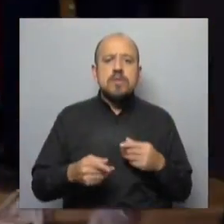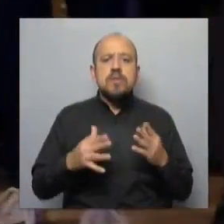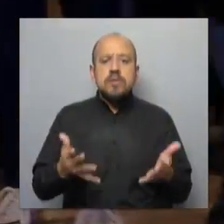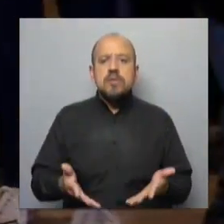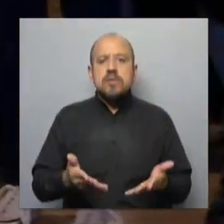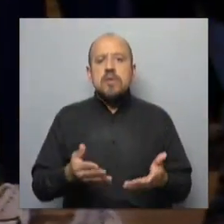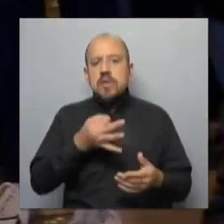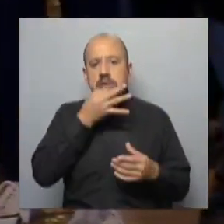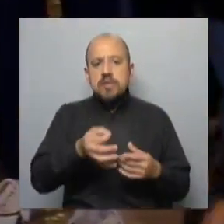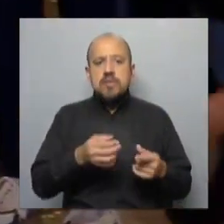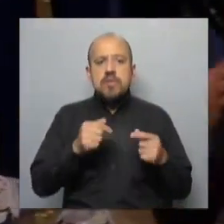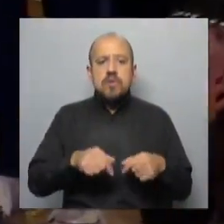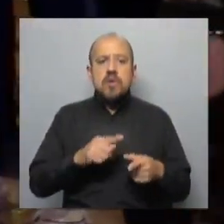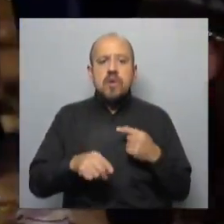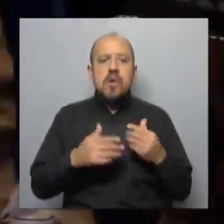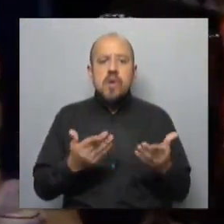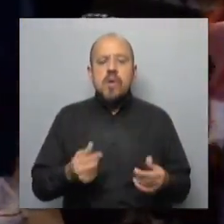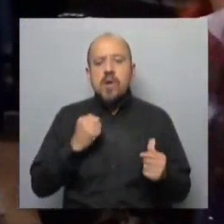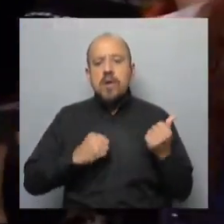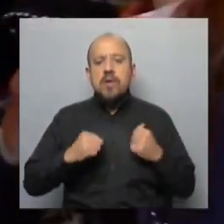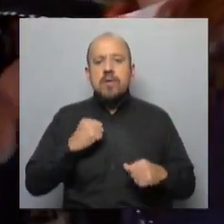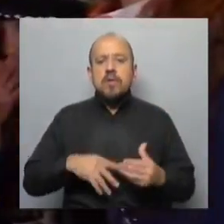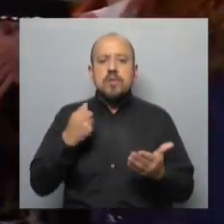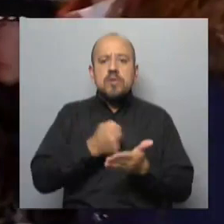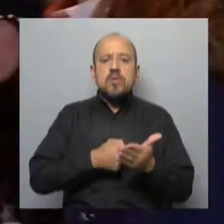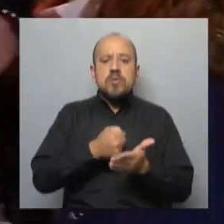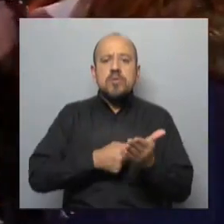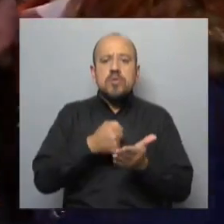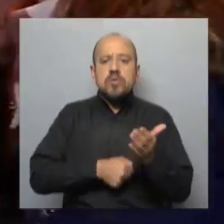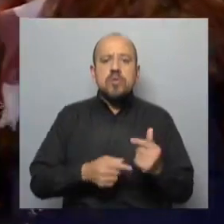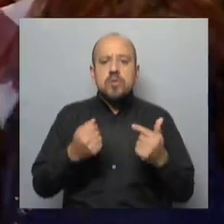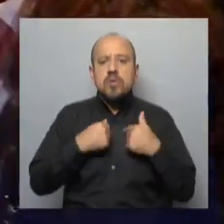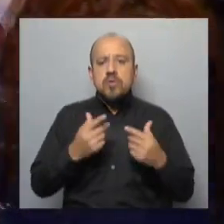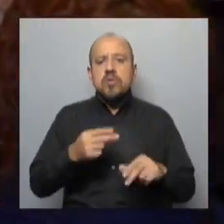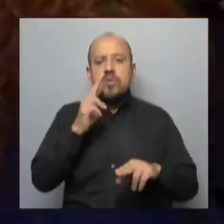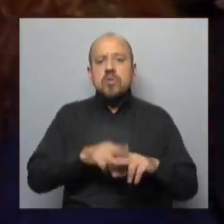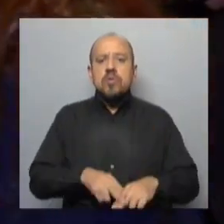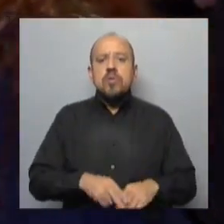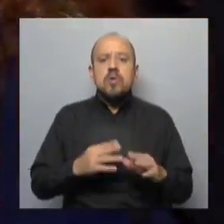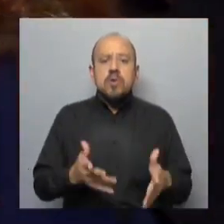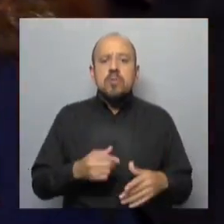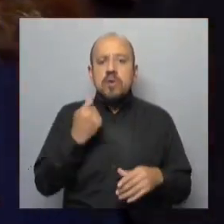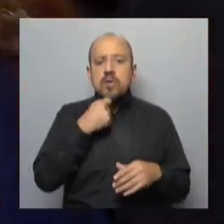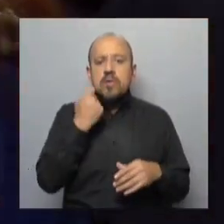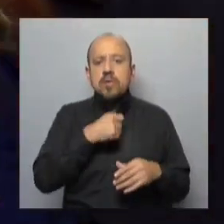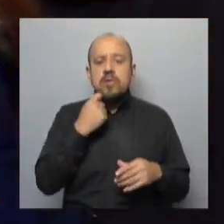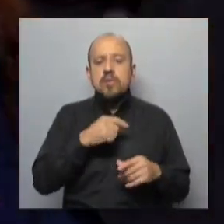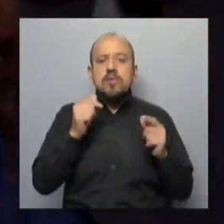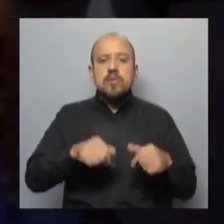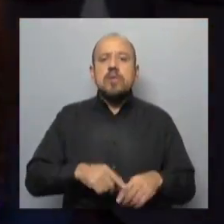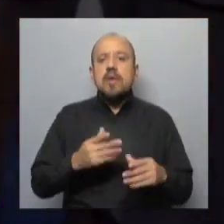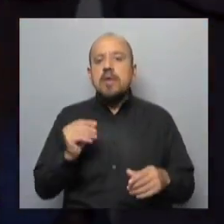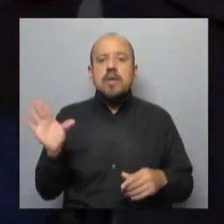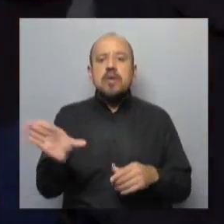y soplamos los vendamos las heridas y luchamos por nosotras por nuestras muertas y por las que nos faltan hasta que aparezcan